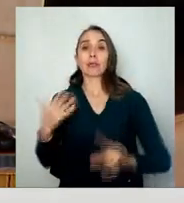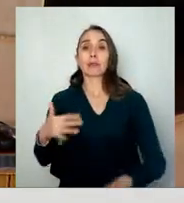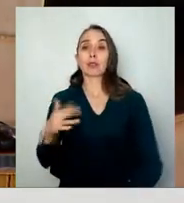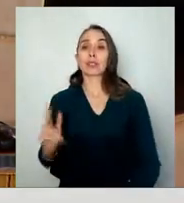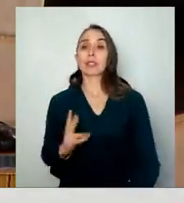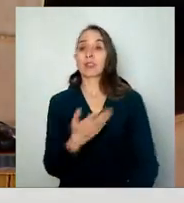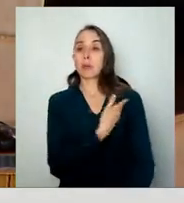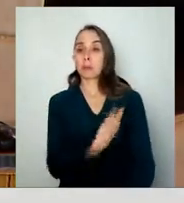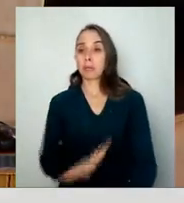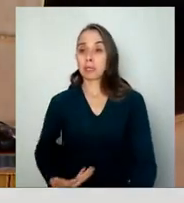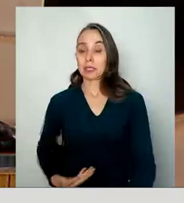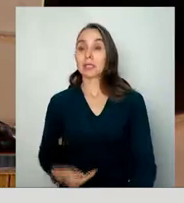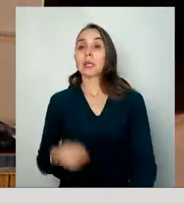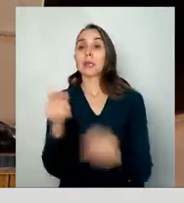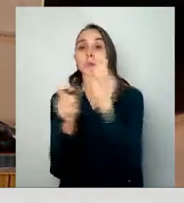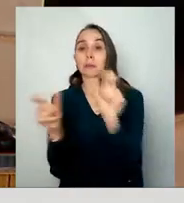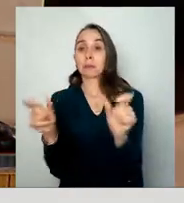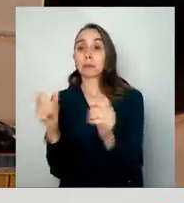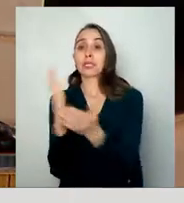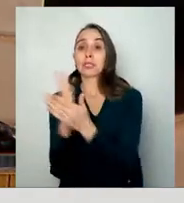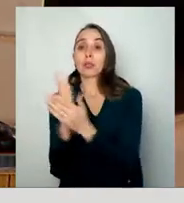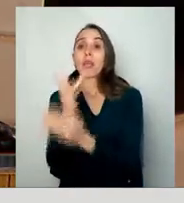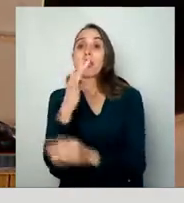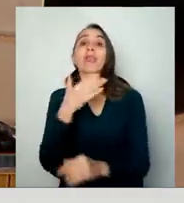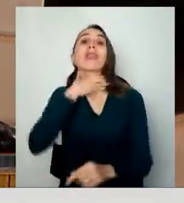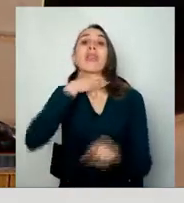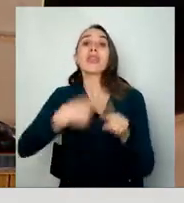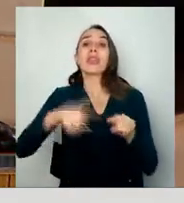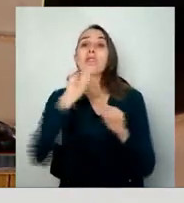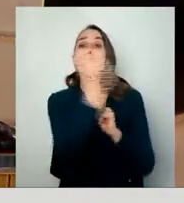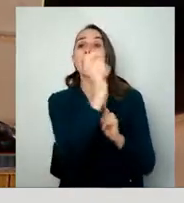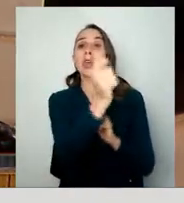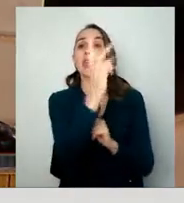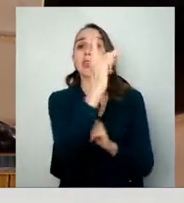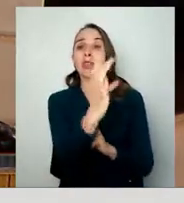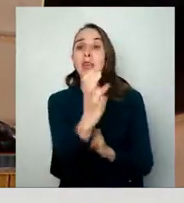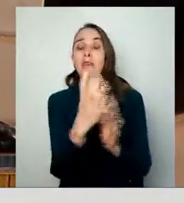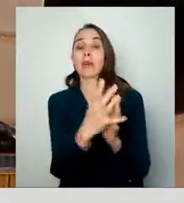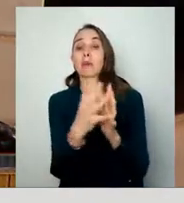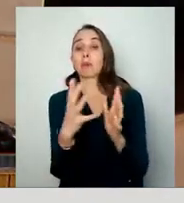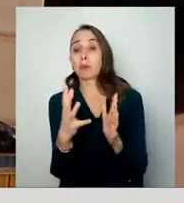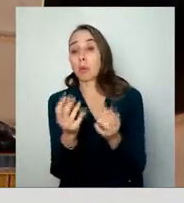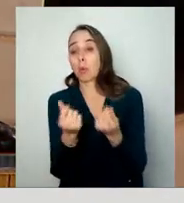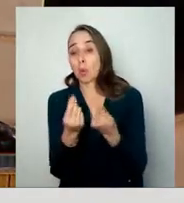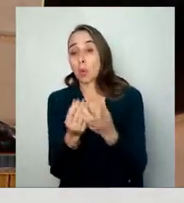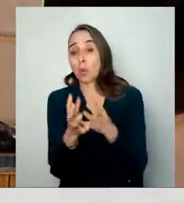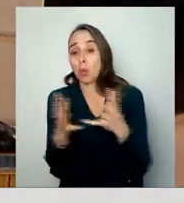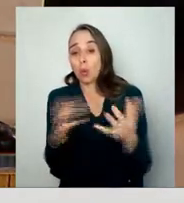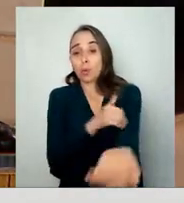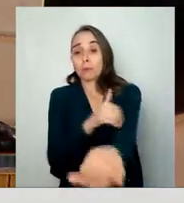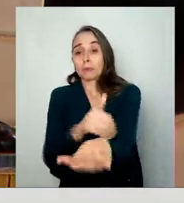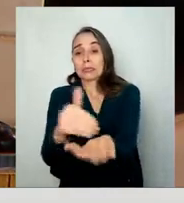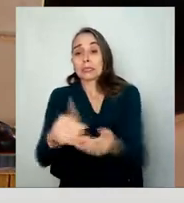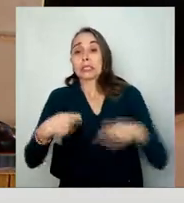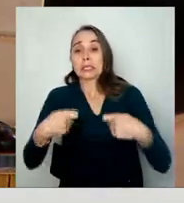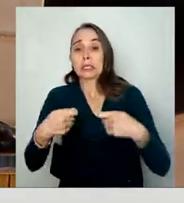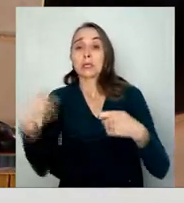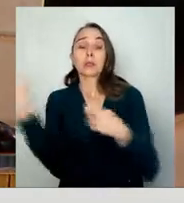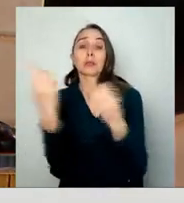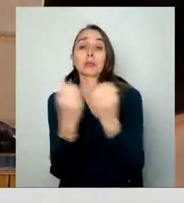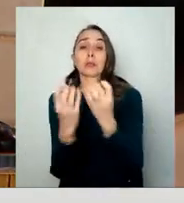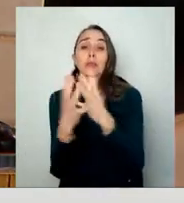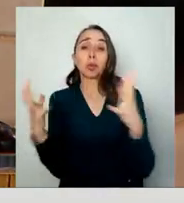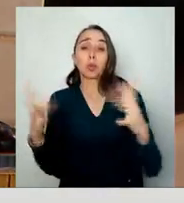que el endeudamiento estudiantil puede convertirse en una gran carga financiera abrumadora para muchos jóvenes y su familia